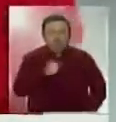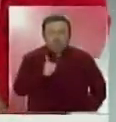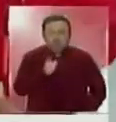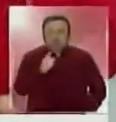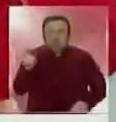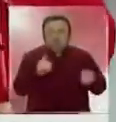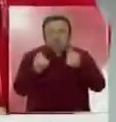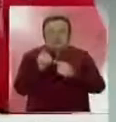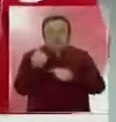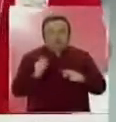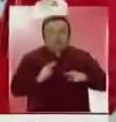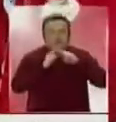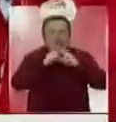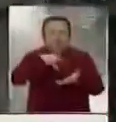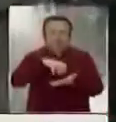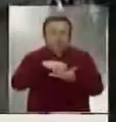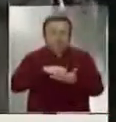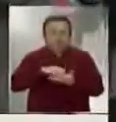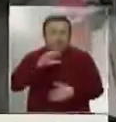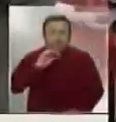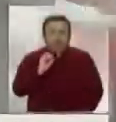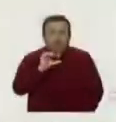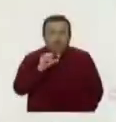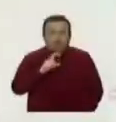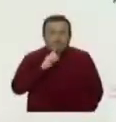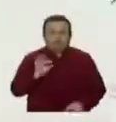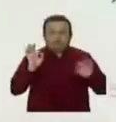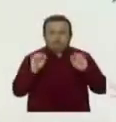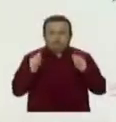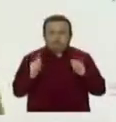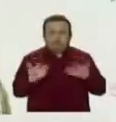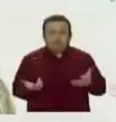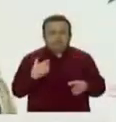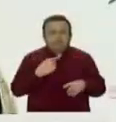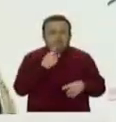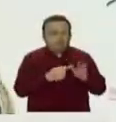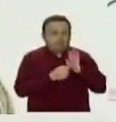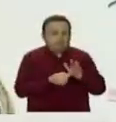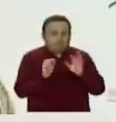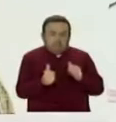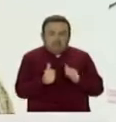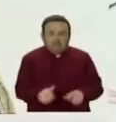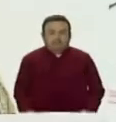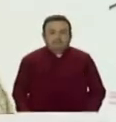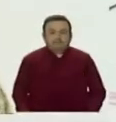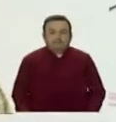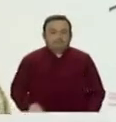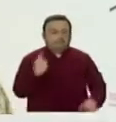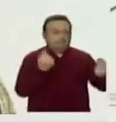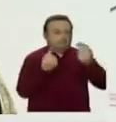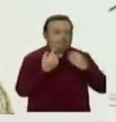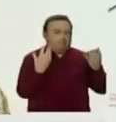hubo de los clientes del Mall Plaza Oeste. No, bien, o sea, por lo menos la señalética está súper bien, anda